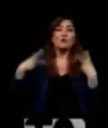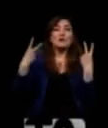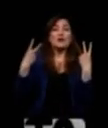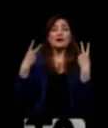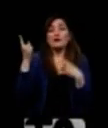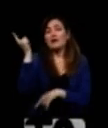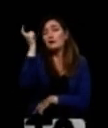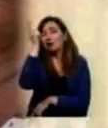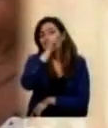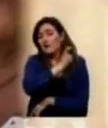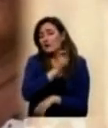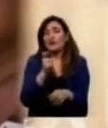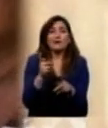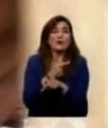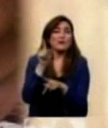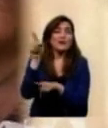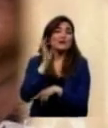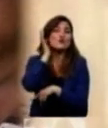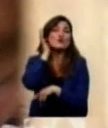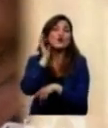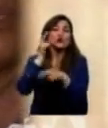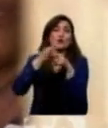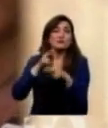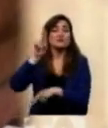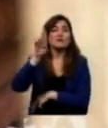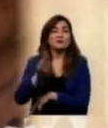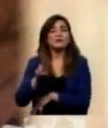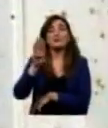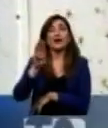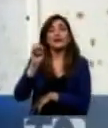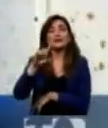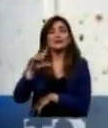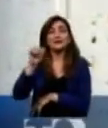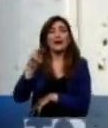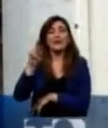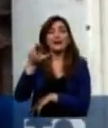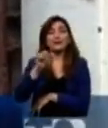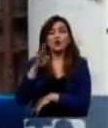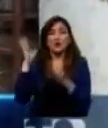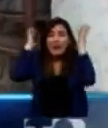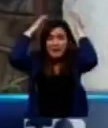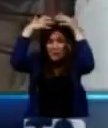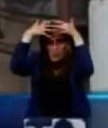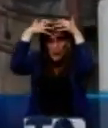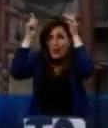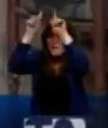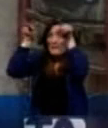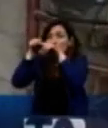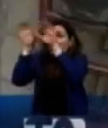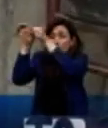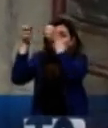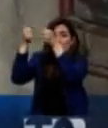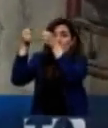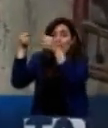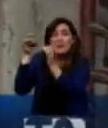en condiciones traumáticas. Es el caso de doña Bellanire. Me tapaba para que no me partieran porque eso caía vidrio desde la